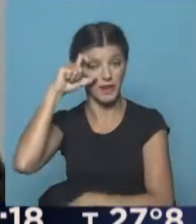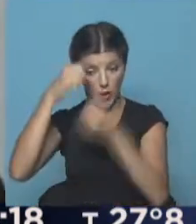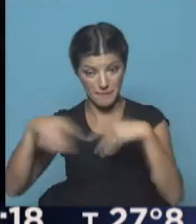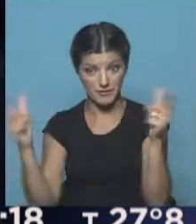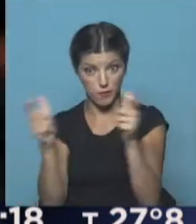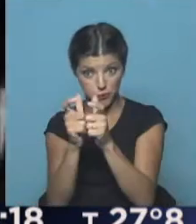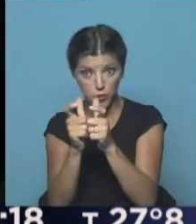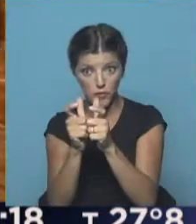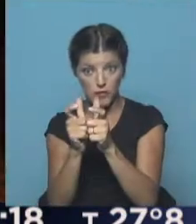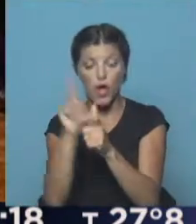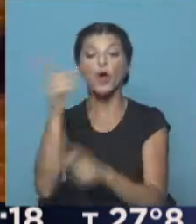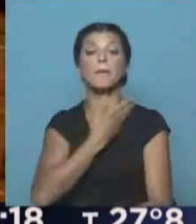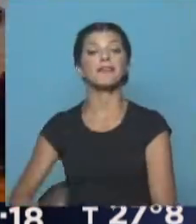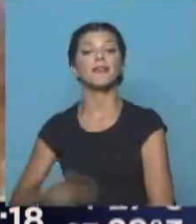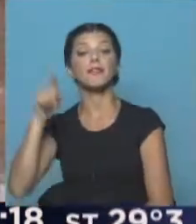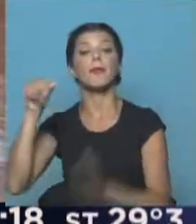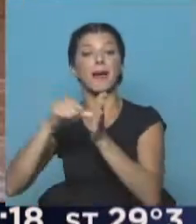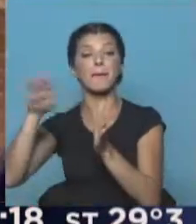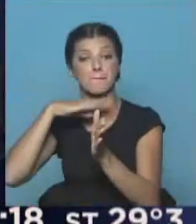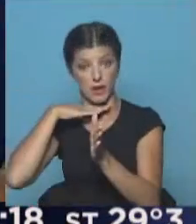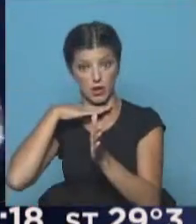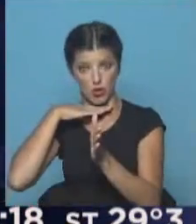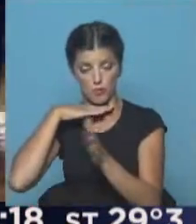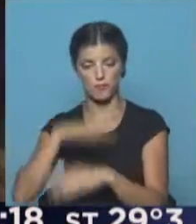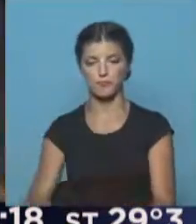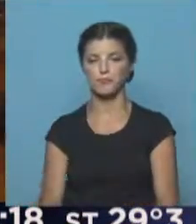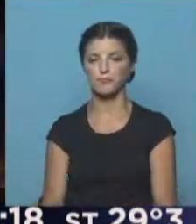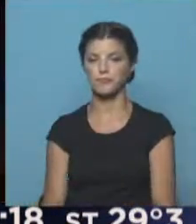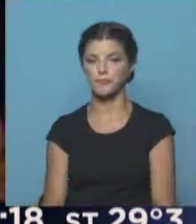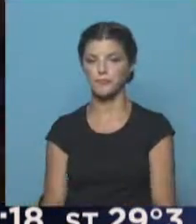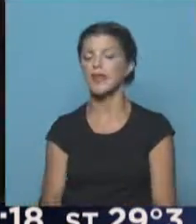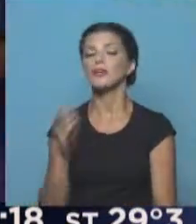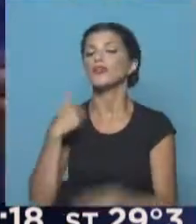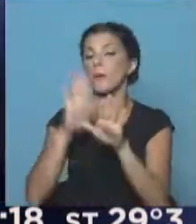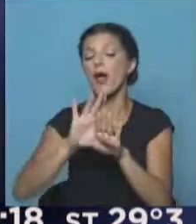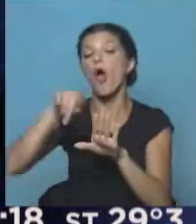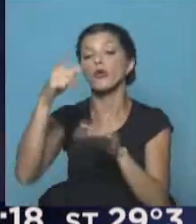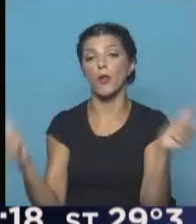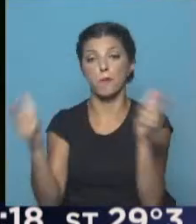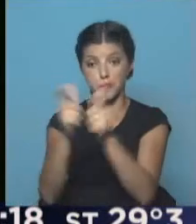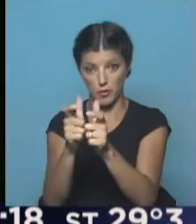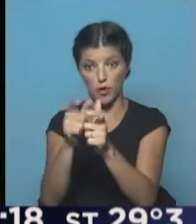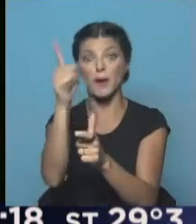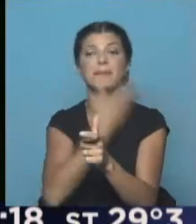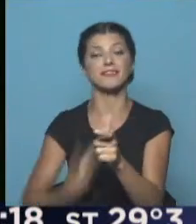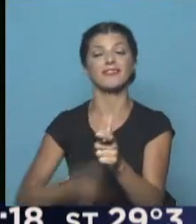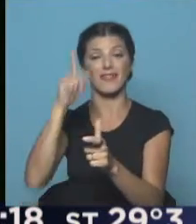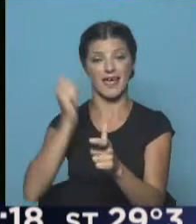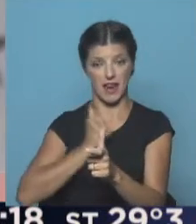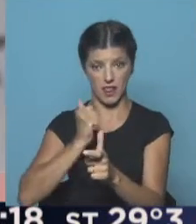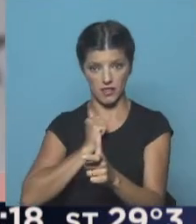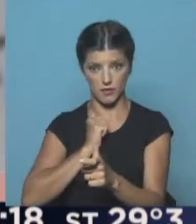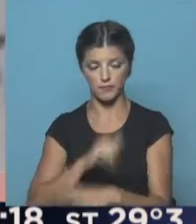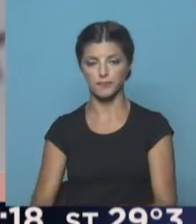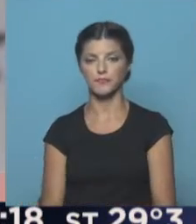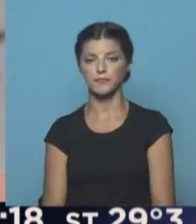reunión bilateral con su par mexicano, Enrique Peña Nieto, y a la espera del otro encuentro con el canadiense Justin Trudeau.